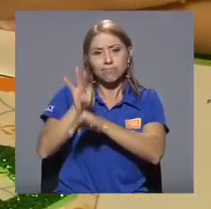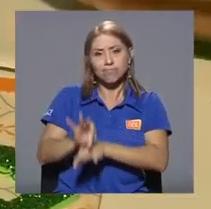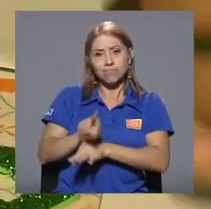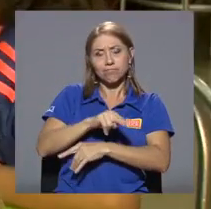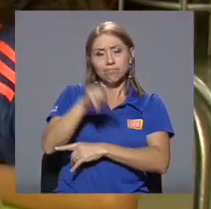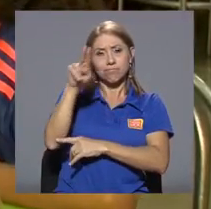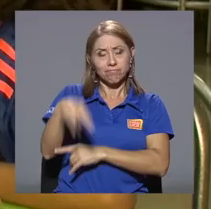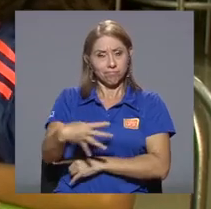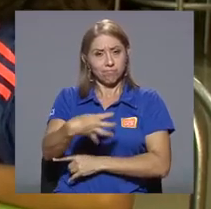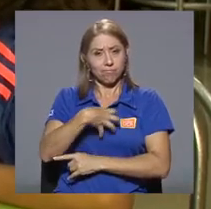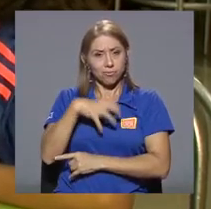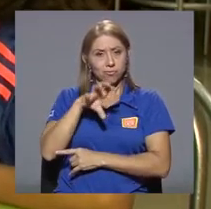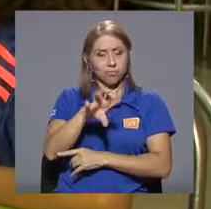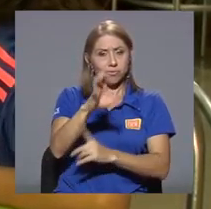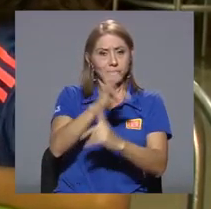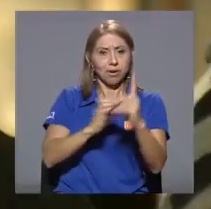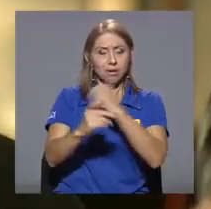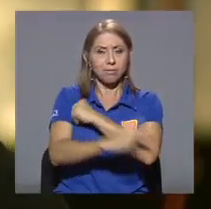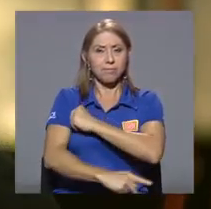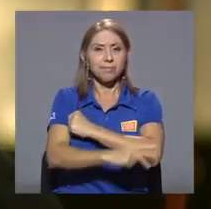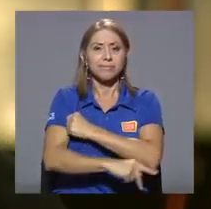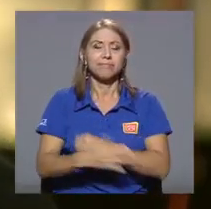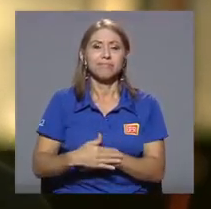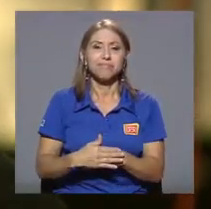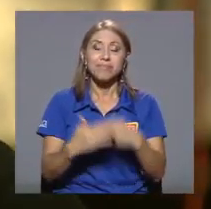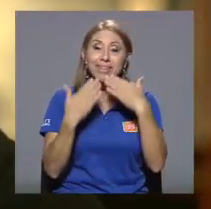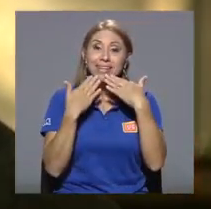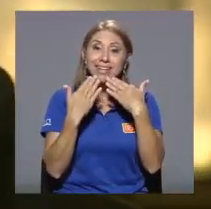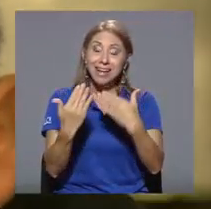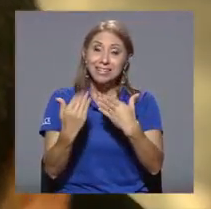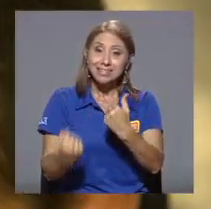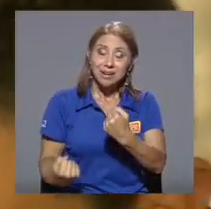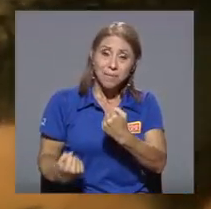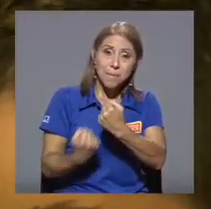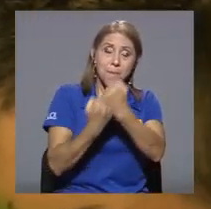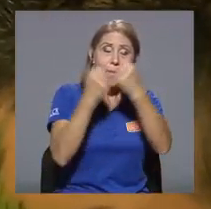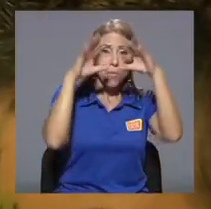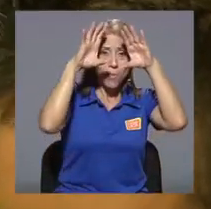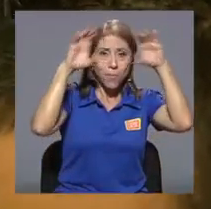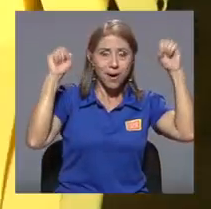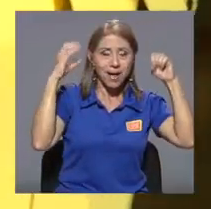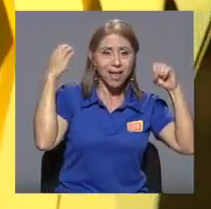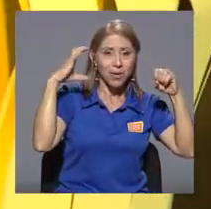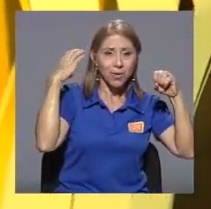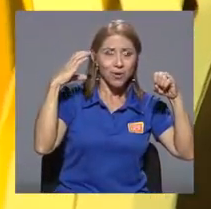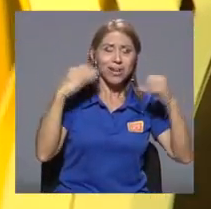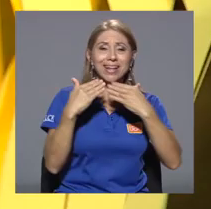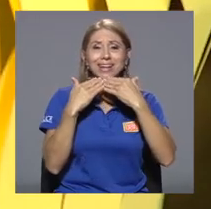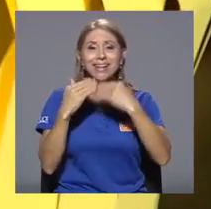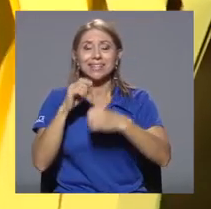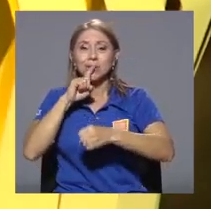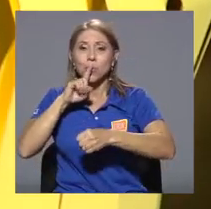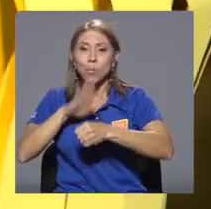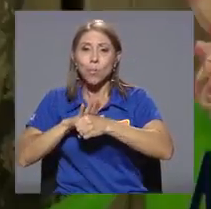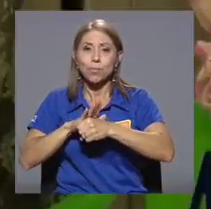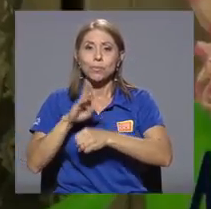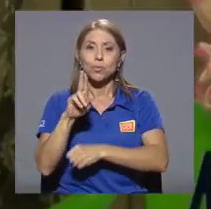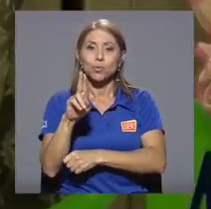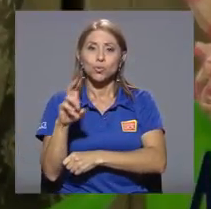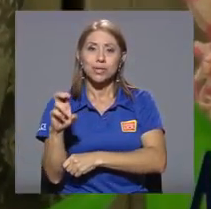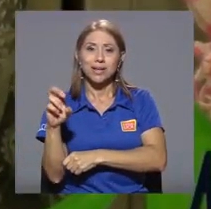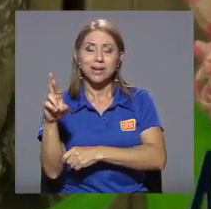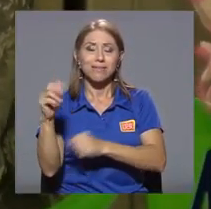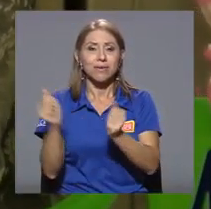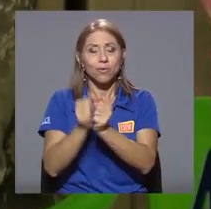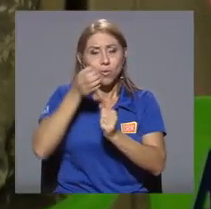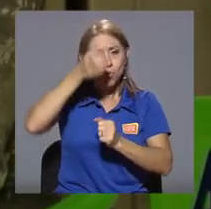navideñas propias de cada país. Gracias al aporte de la Embajada de Colombia y al compromiso de la UCR con la